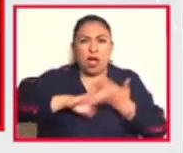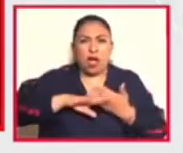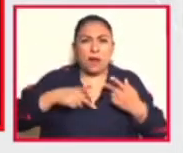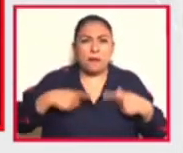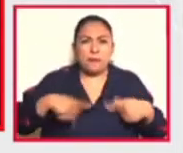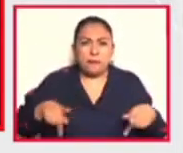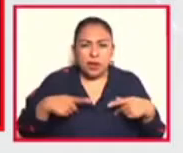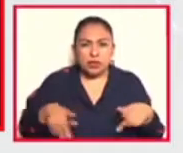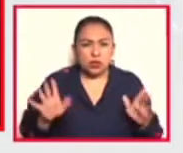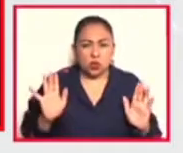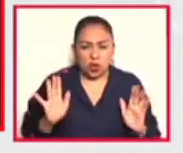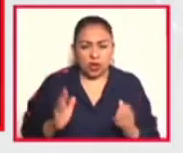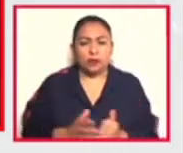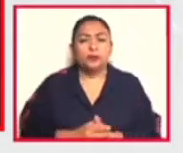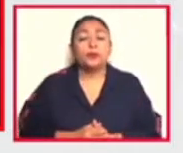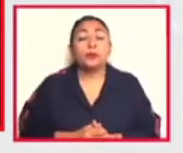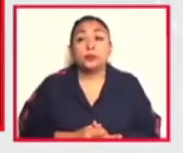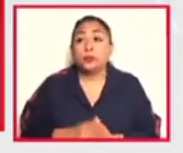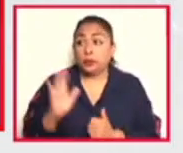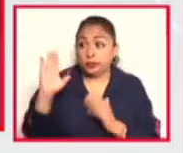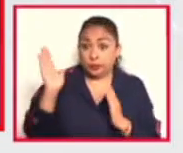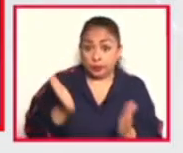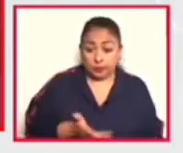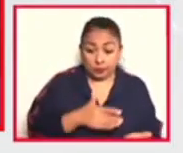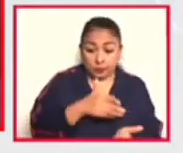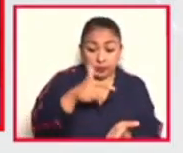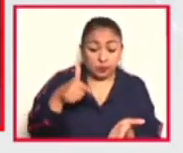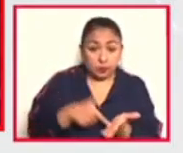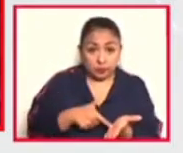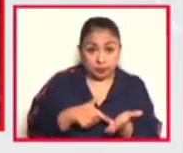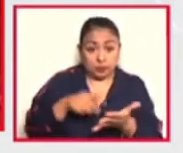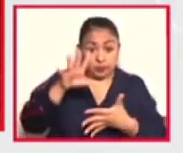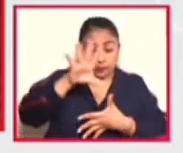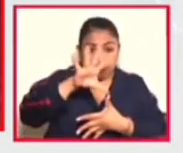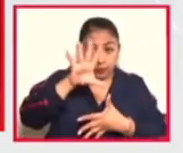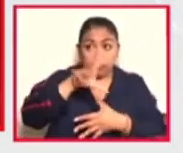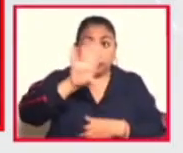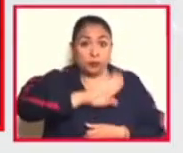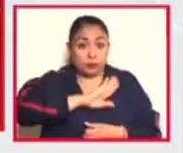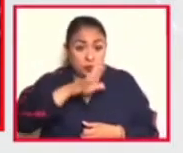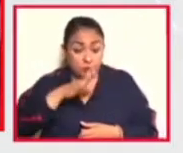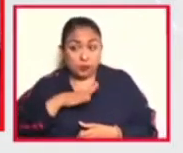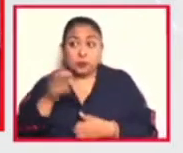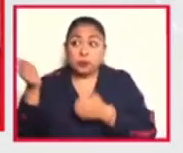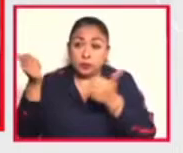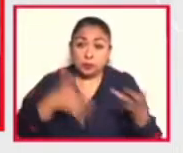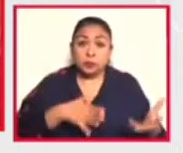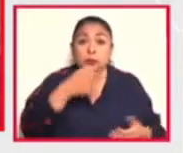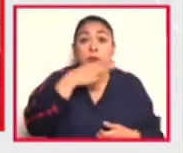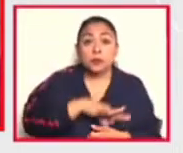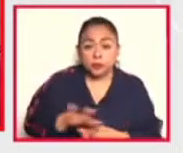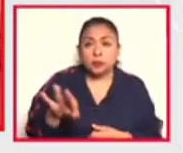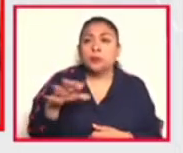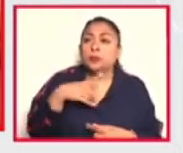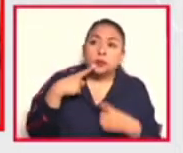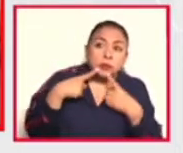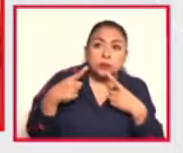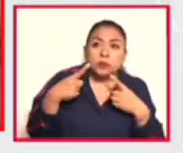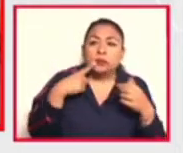grupo. A su llegada al territorio americano, los españoles trajeron sus fiestas, las que tuvieron que negociar con los